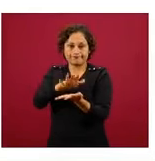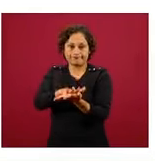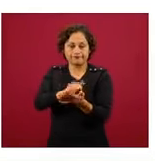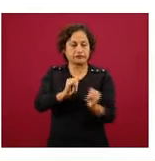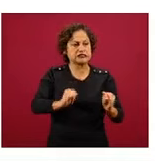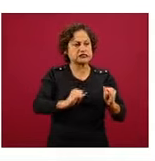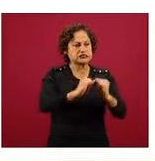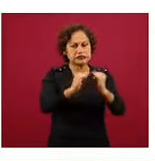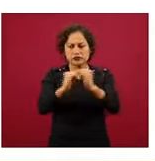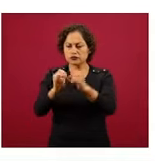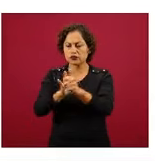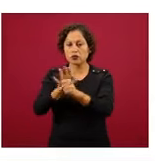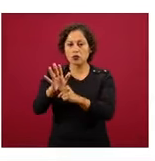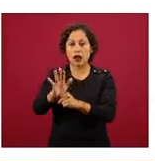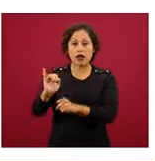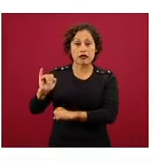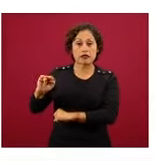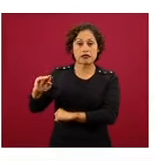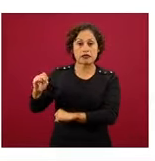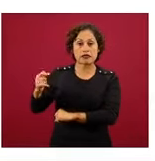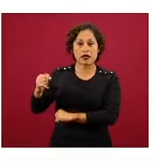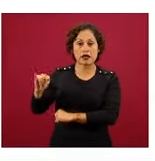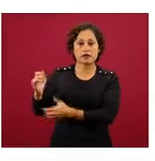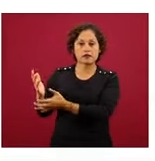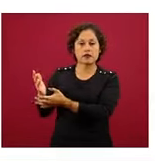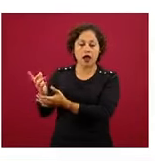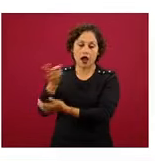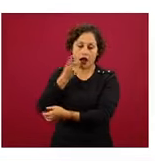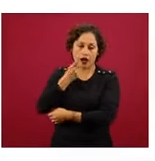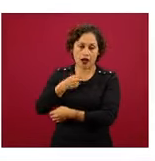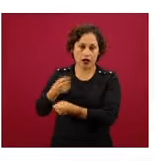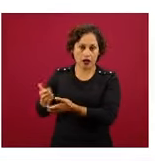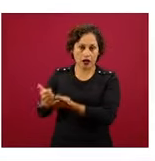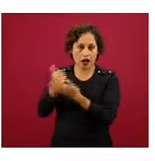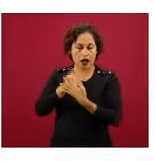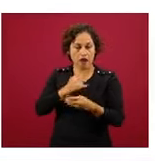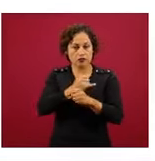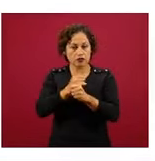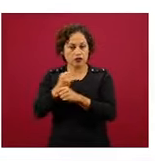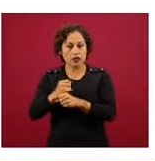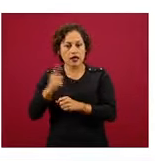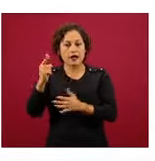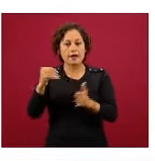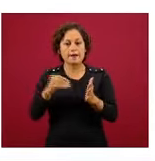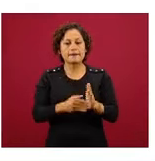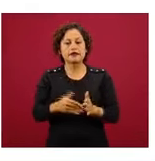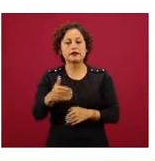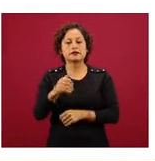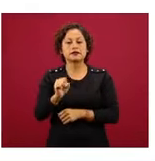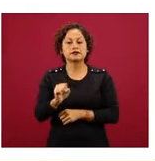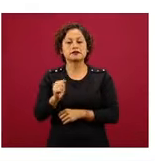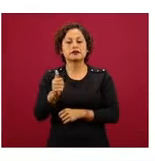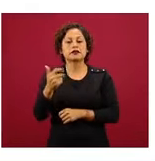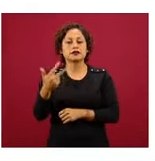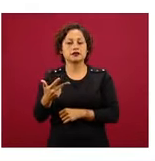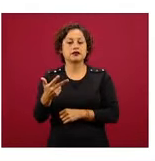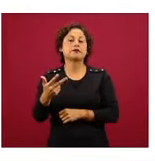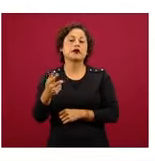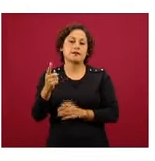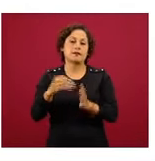que en INEGI nos hacían ver que había 1,069 instituciones en todo el país. Hoy sabemos que hay cerca de